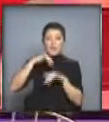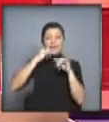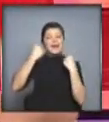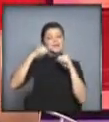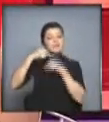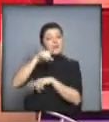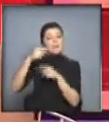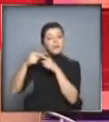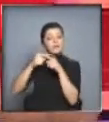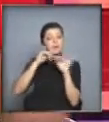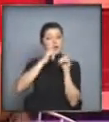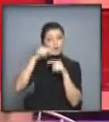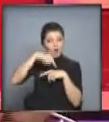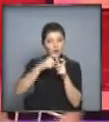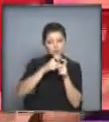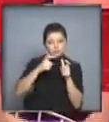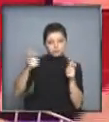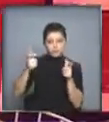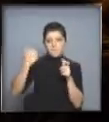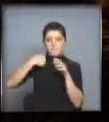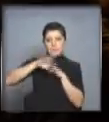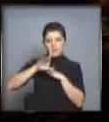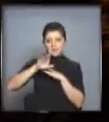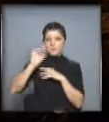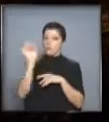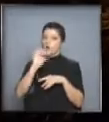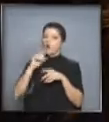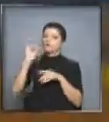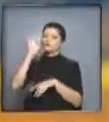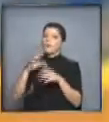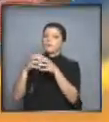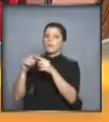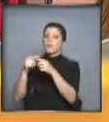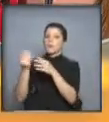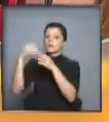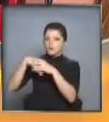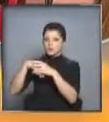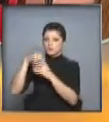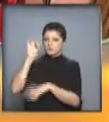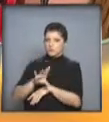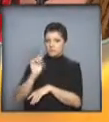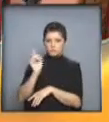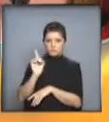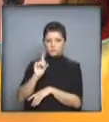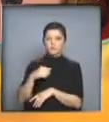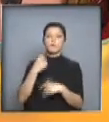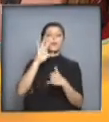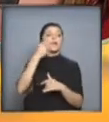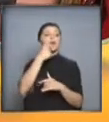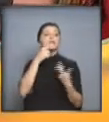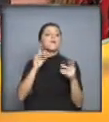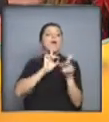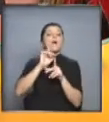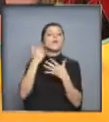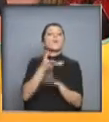política aumentó muchísimo más, no solo por estar militando en un partido o en una organización. Yo quiero saber cuántos son los chicos que hacen eso por convicción